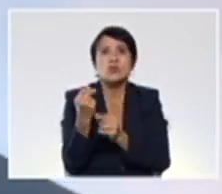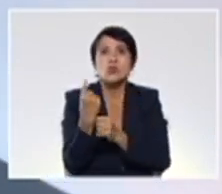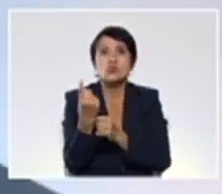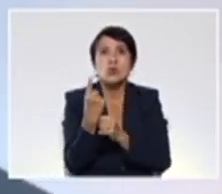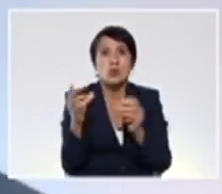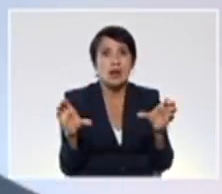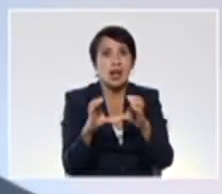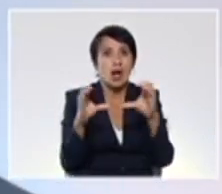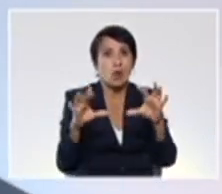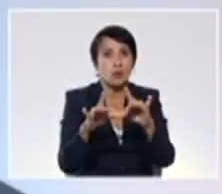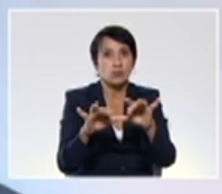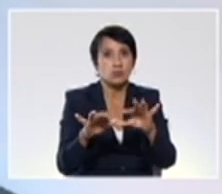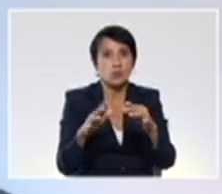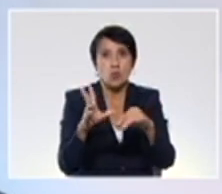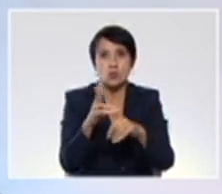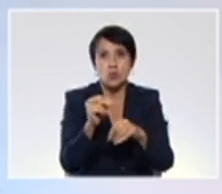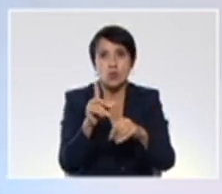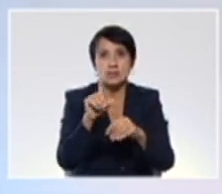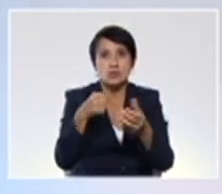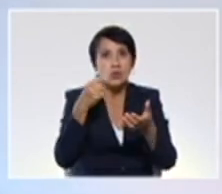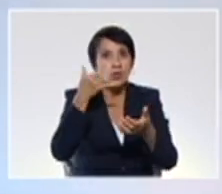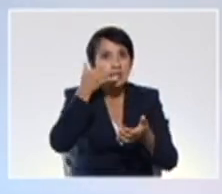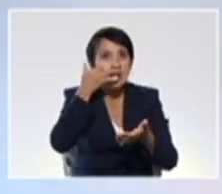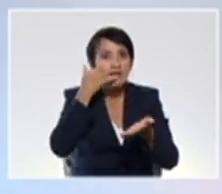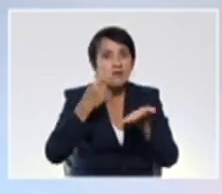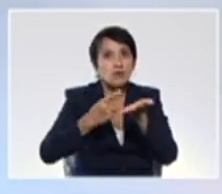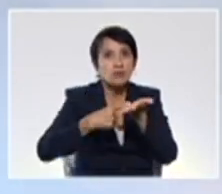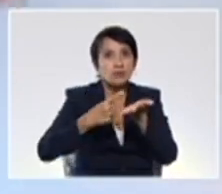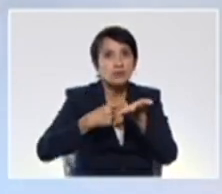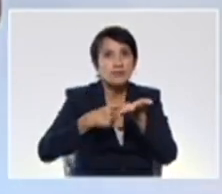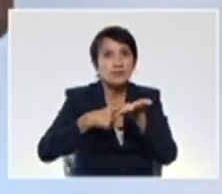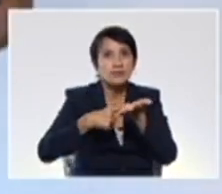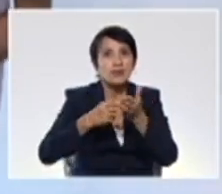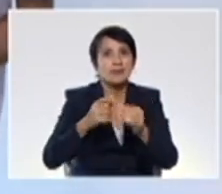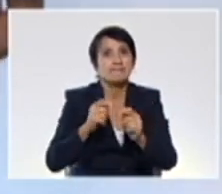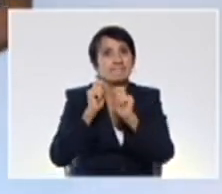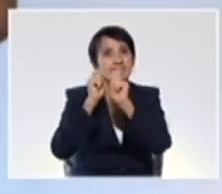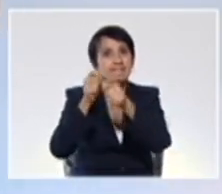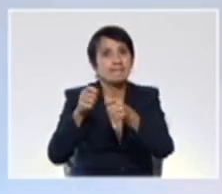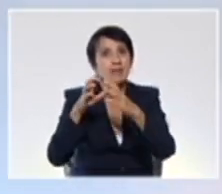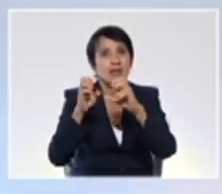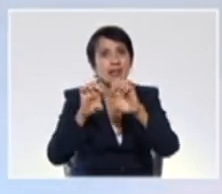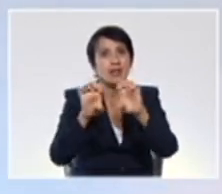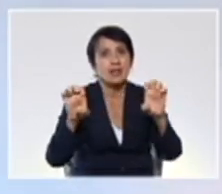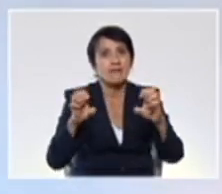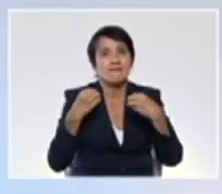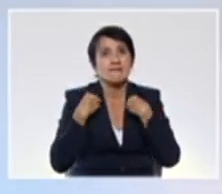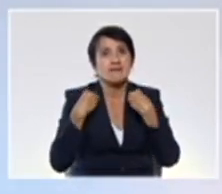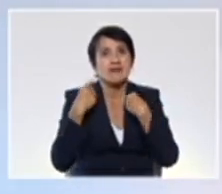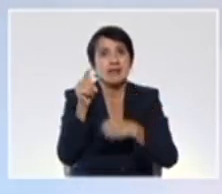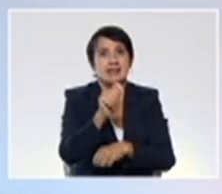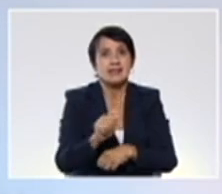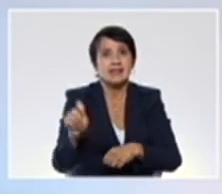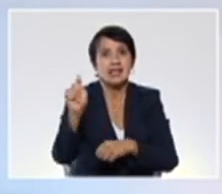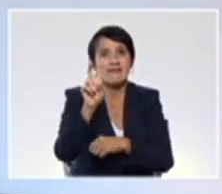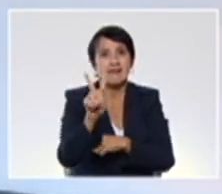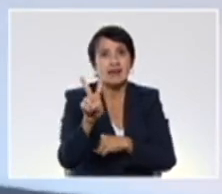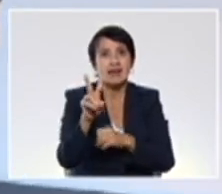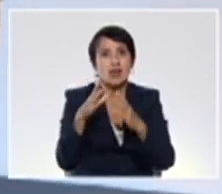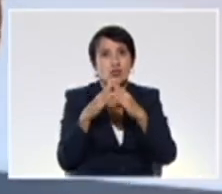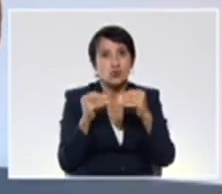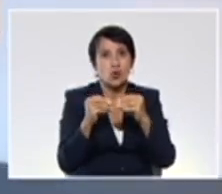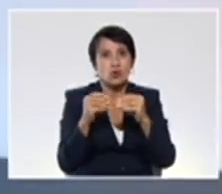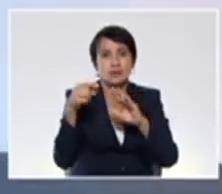la computadora, sino también en su teléfono móvil. Los dejo con la programación educativa de Vive TV, y para eso